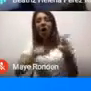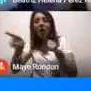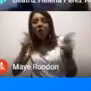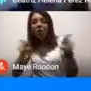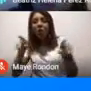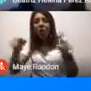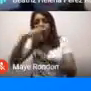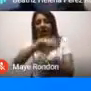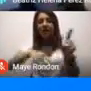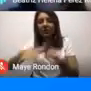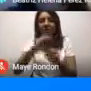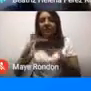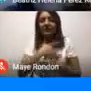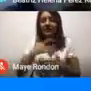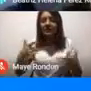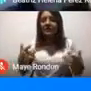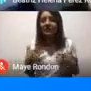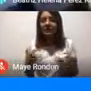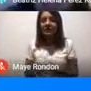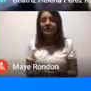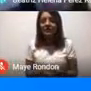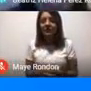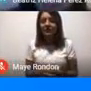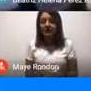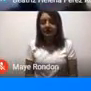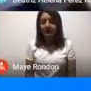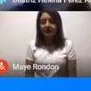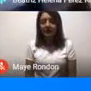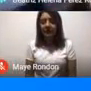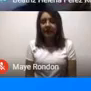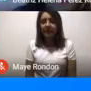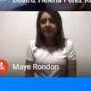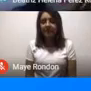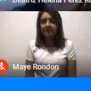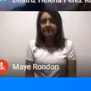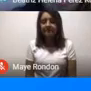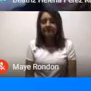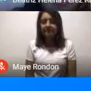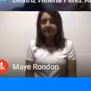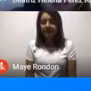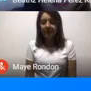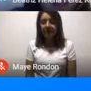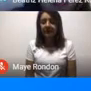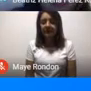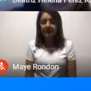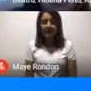entornos salubres, de bienestar. Siguiente.